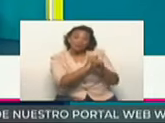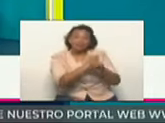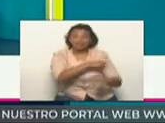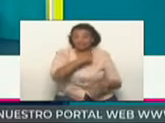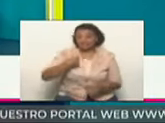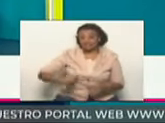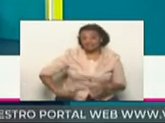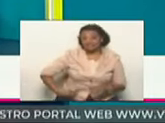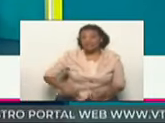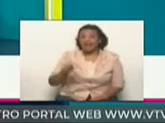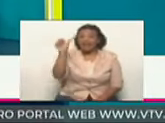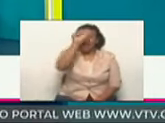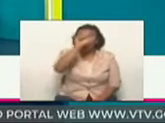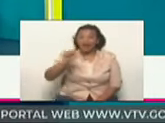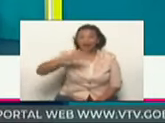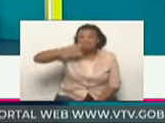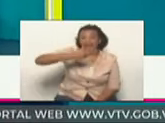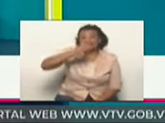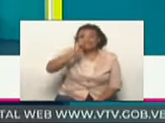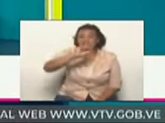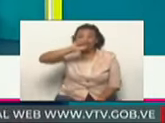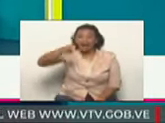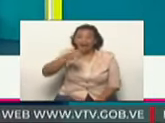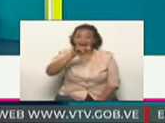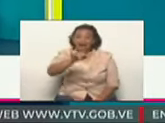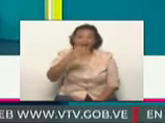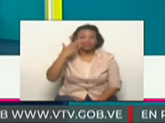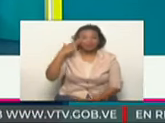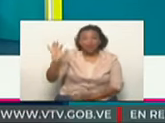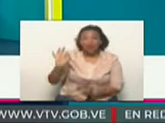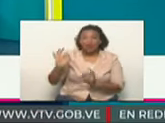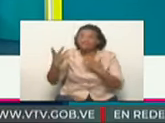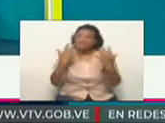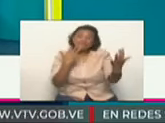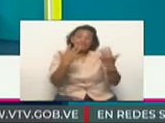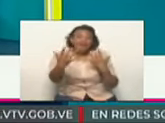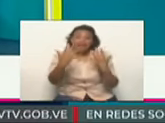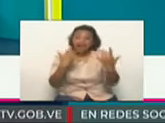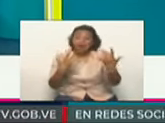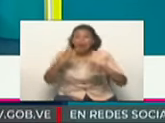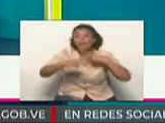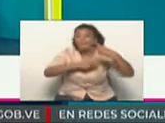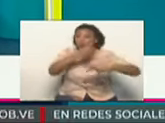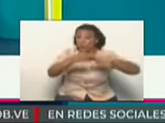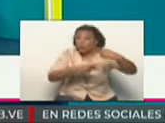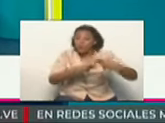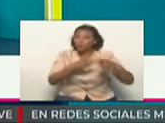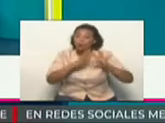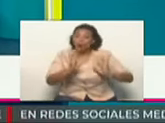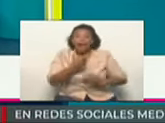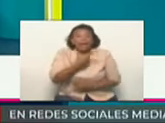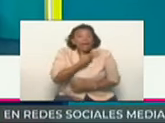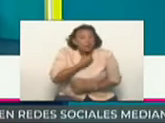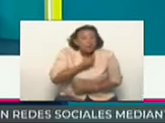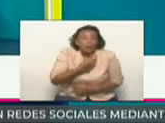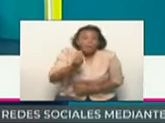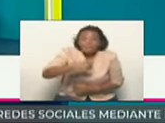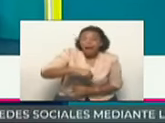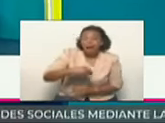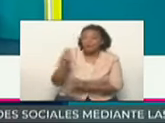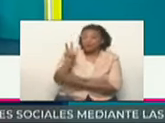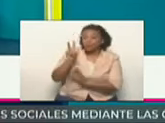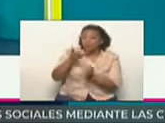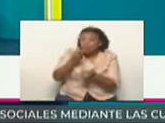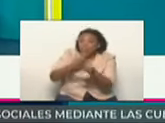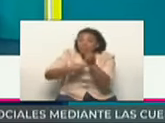los BRICS. La Feria Internacional para llevar los productos muy apetecidos de Venezuela,